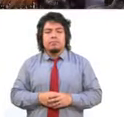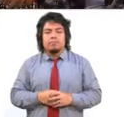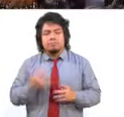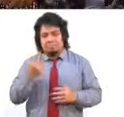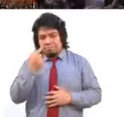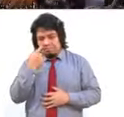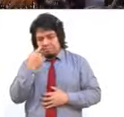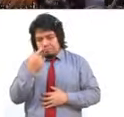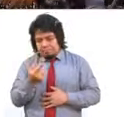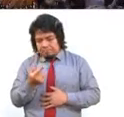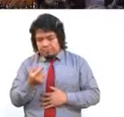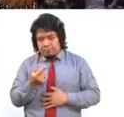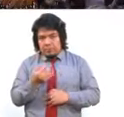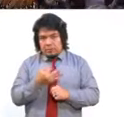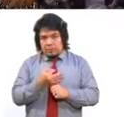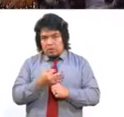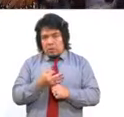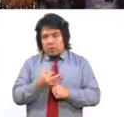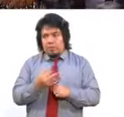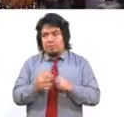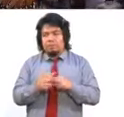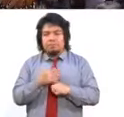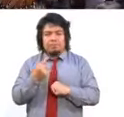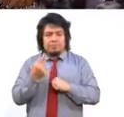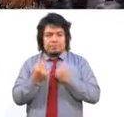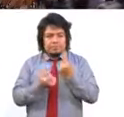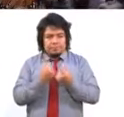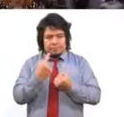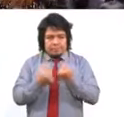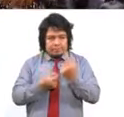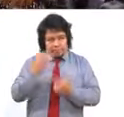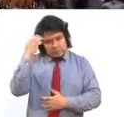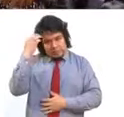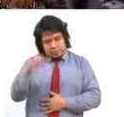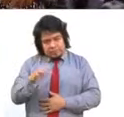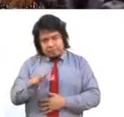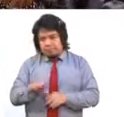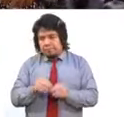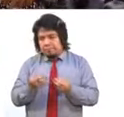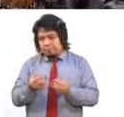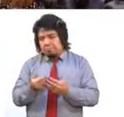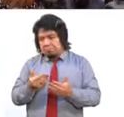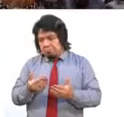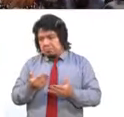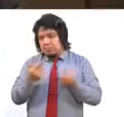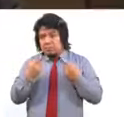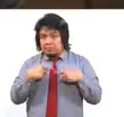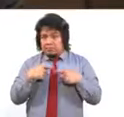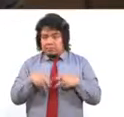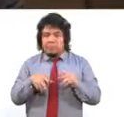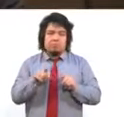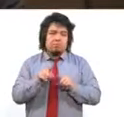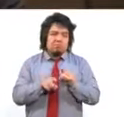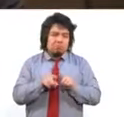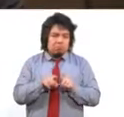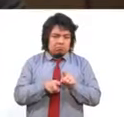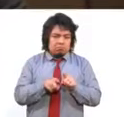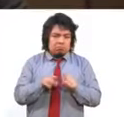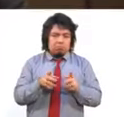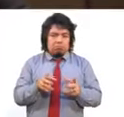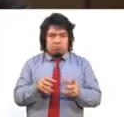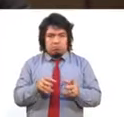Tenemos desagregados por delitos a cuántas personas hemos vinculado, digo, por cuestiones de